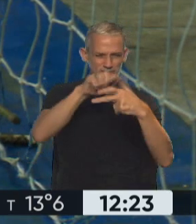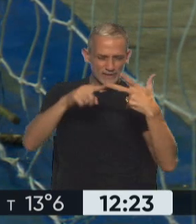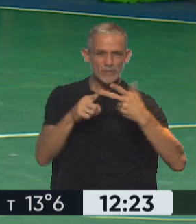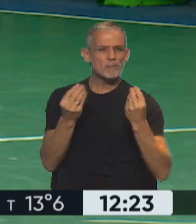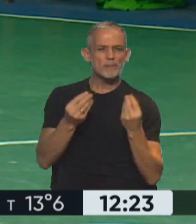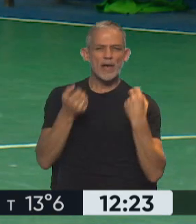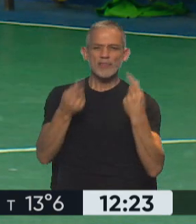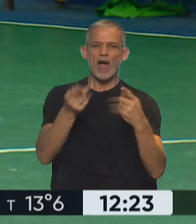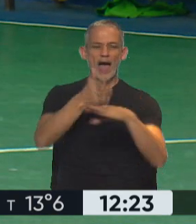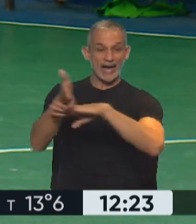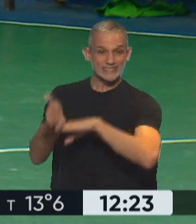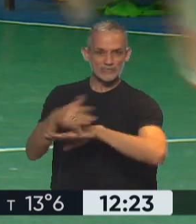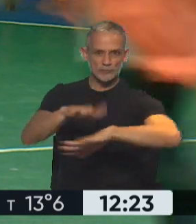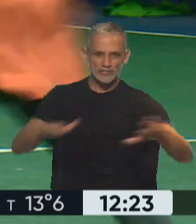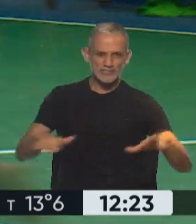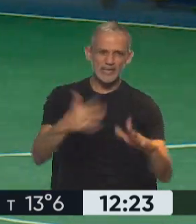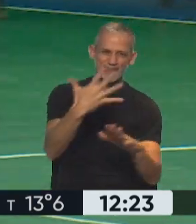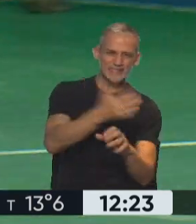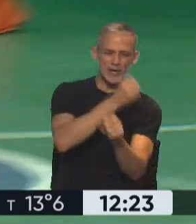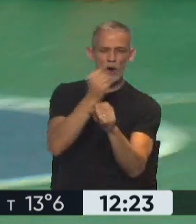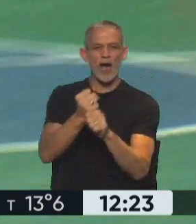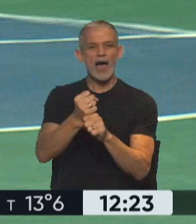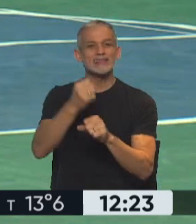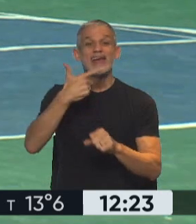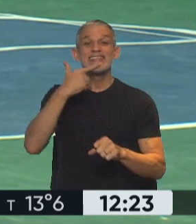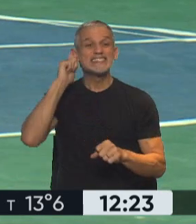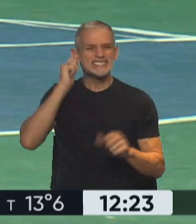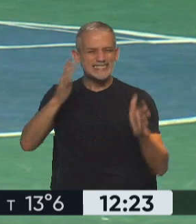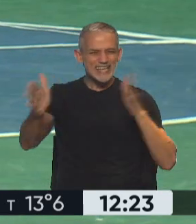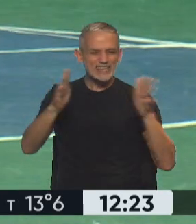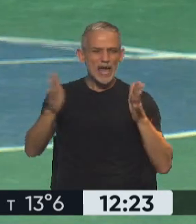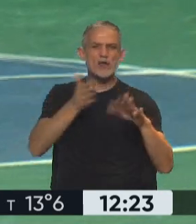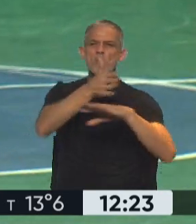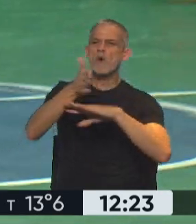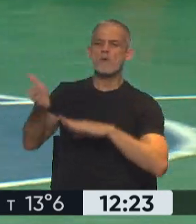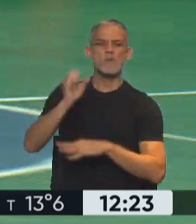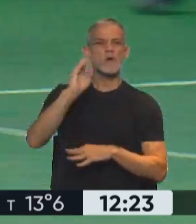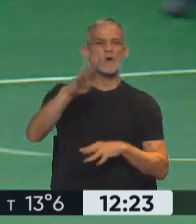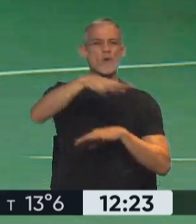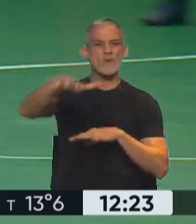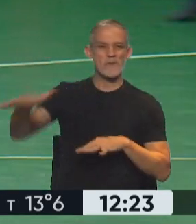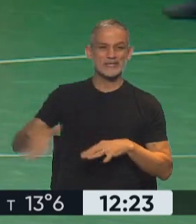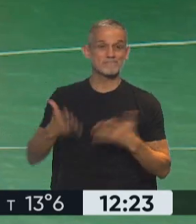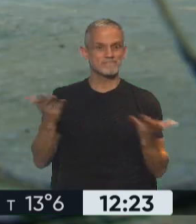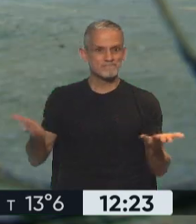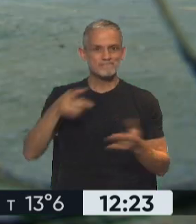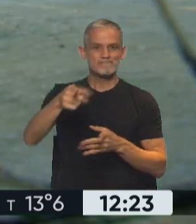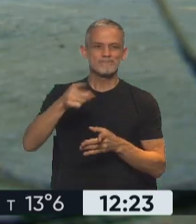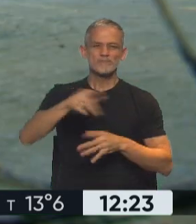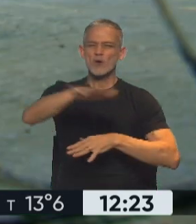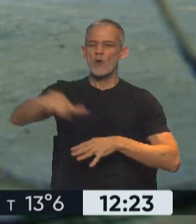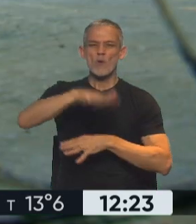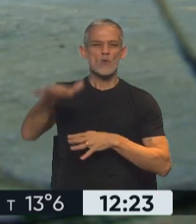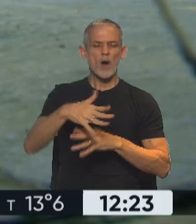el acceso de chicas y chicos de entre 5 y 17 años a instituciones deportivas, consideradas espacios